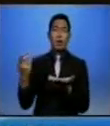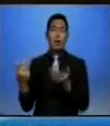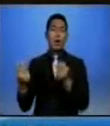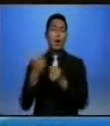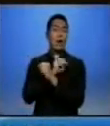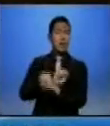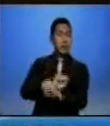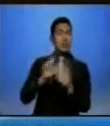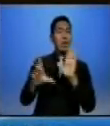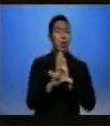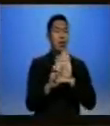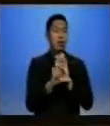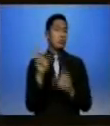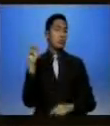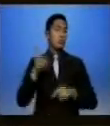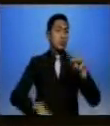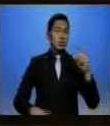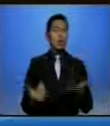Hemos atendido a